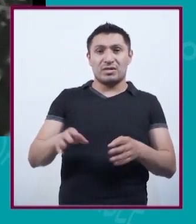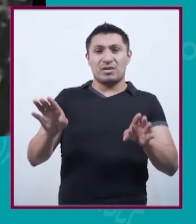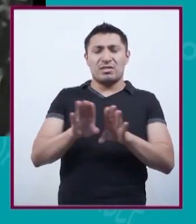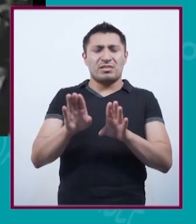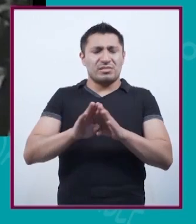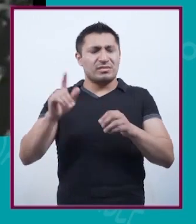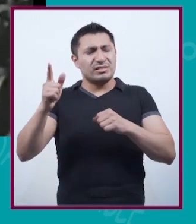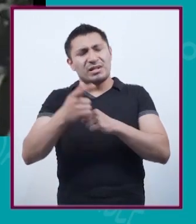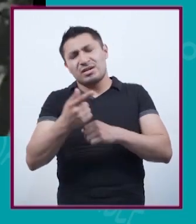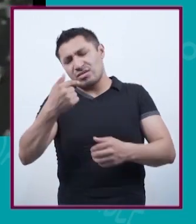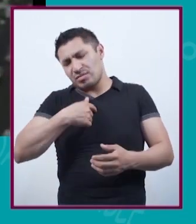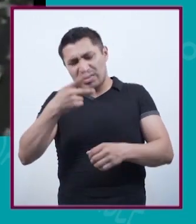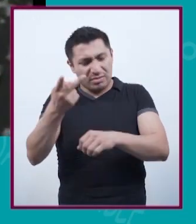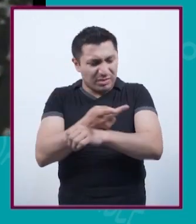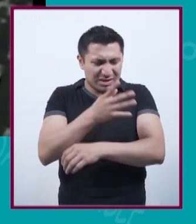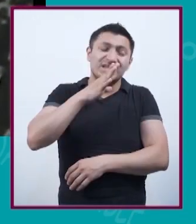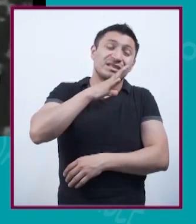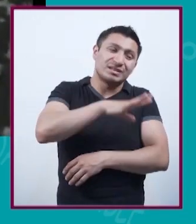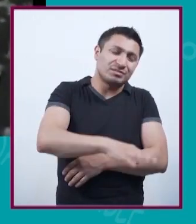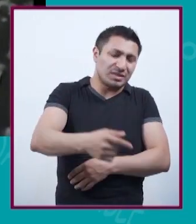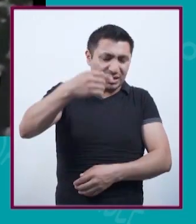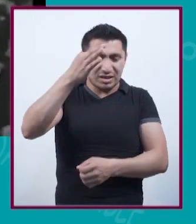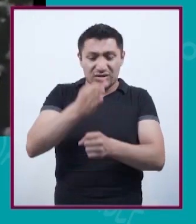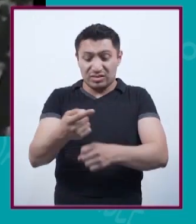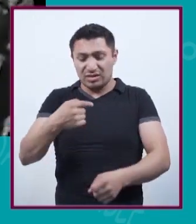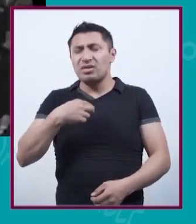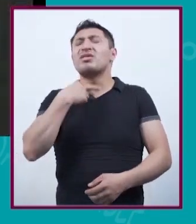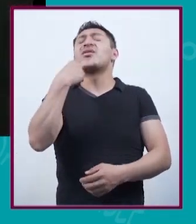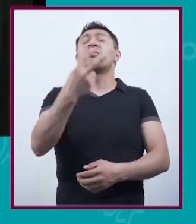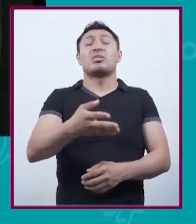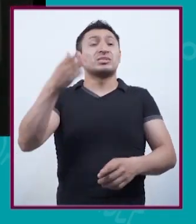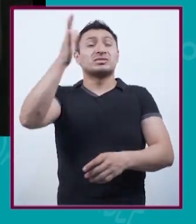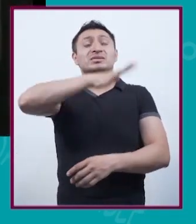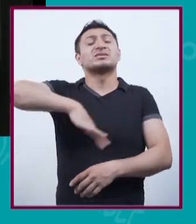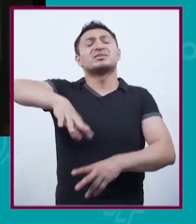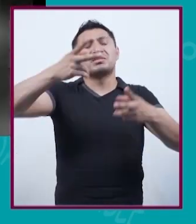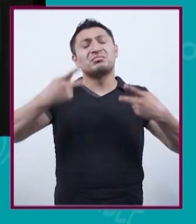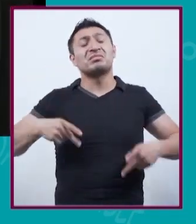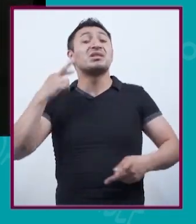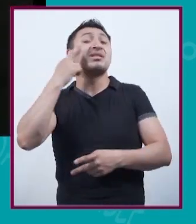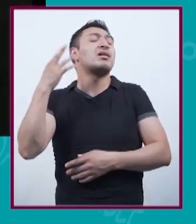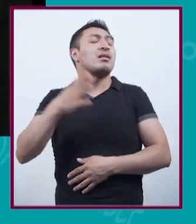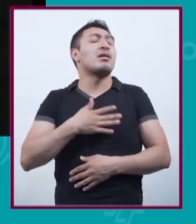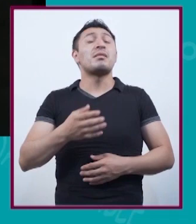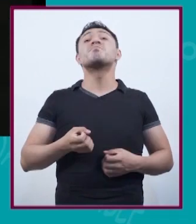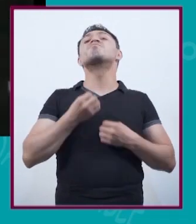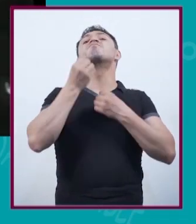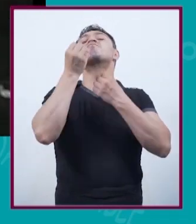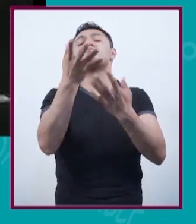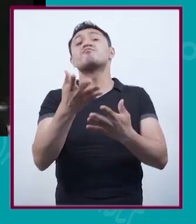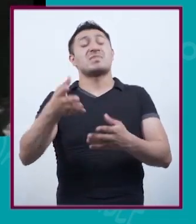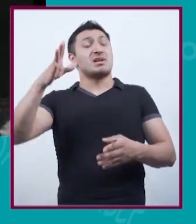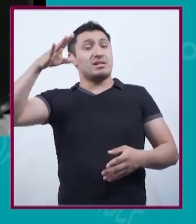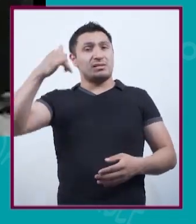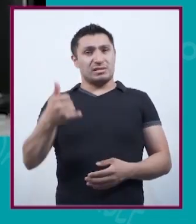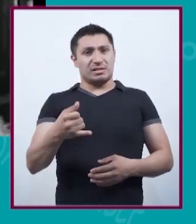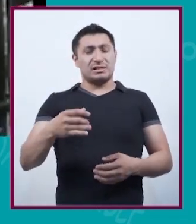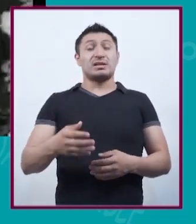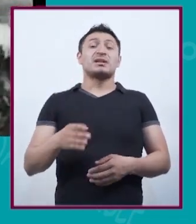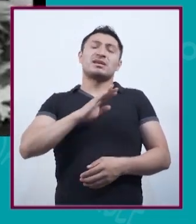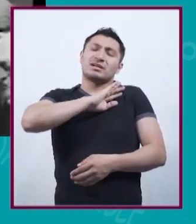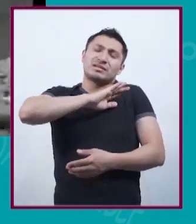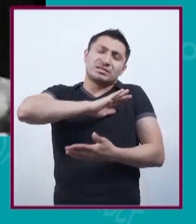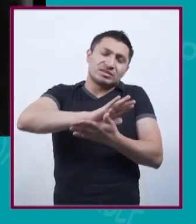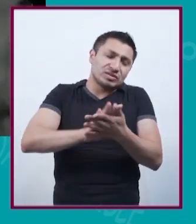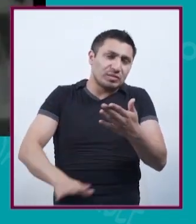tan poco y tan mal conocido. Por una aventuranza que me sobrepasa, soy en este momento la voz directa de los poetas